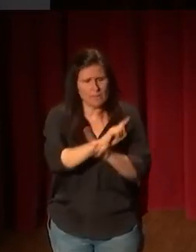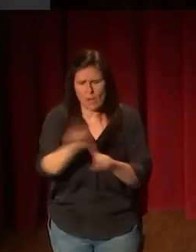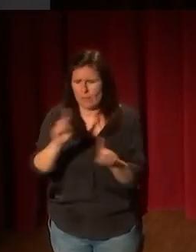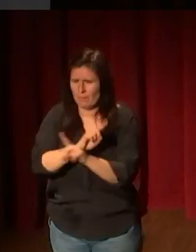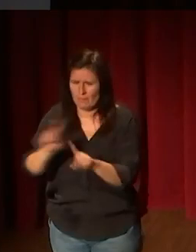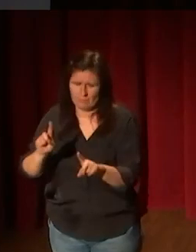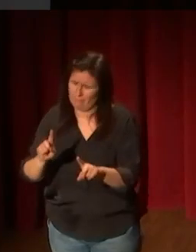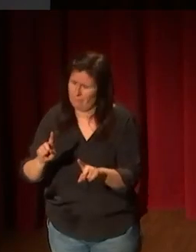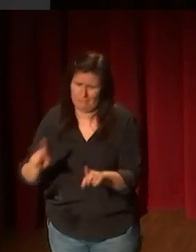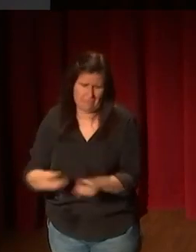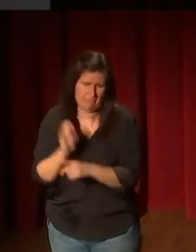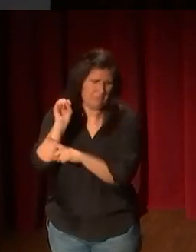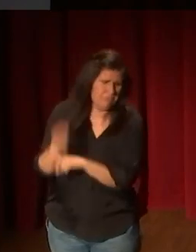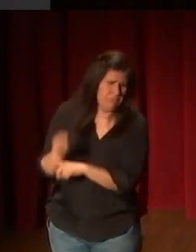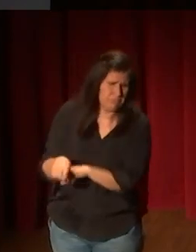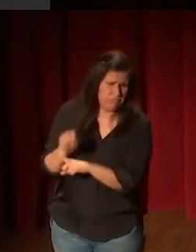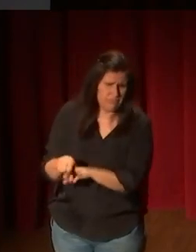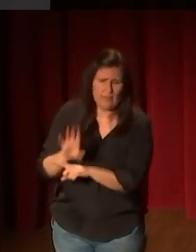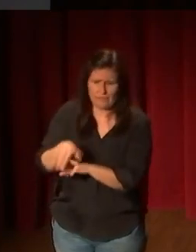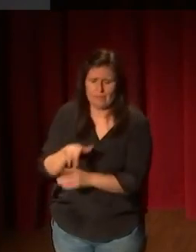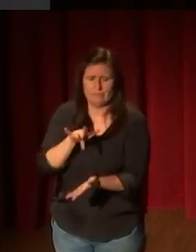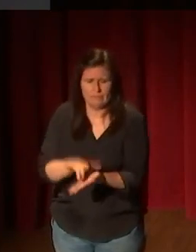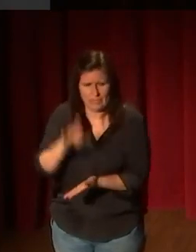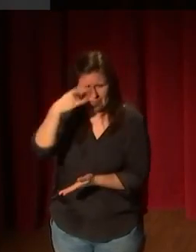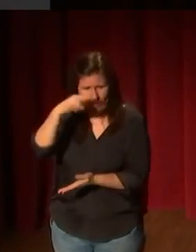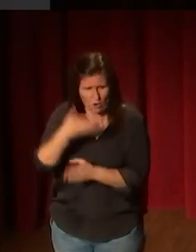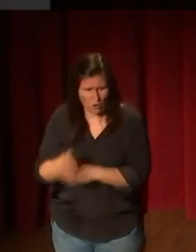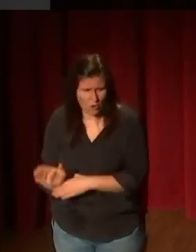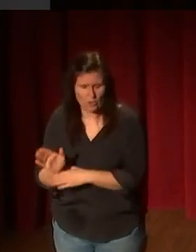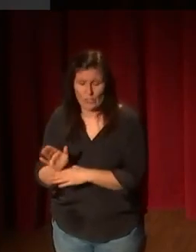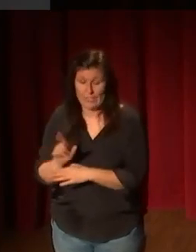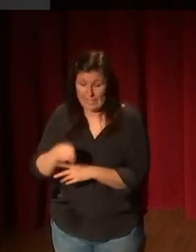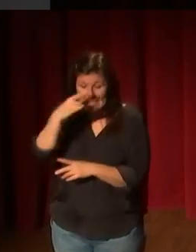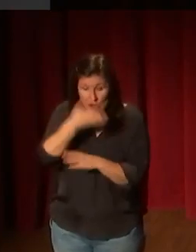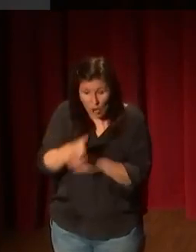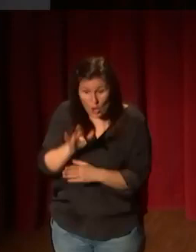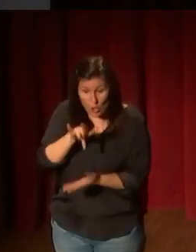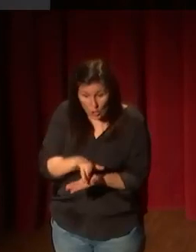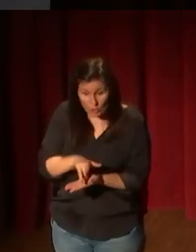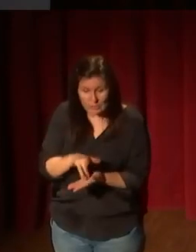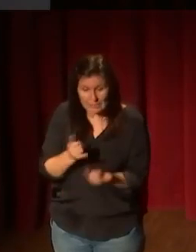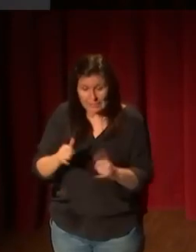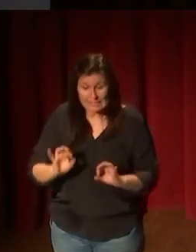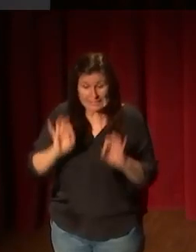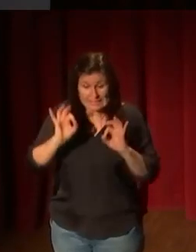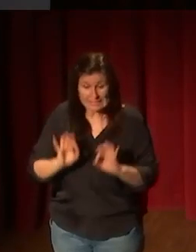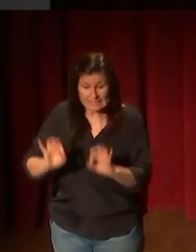hacerse que hacerse excepciones y que estas excepciones volvían a generar otra vez esa